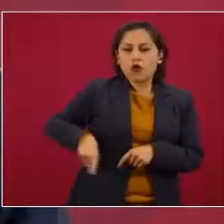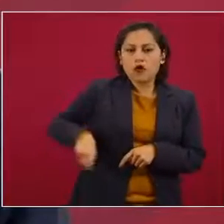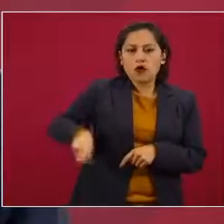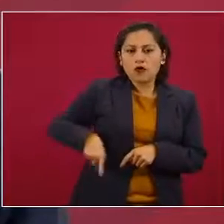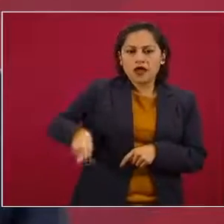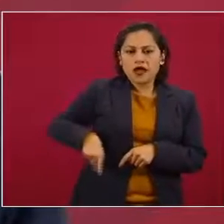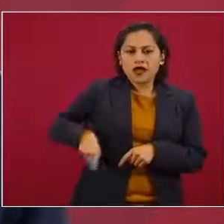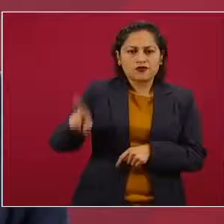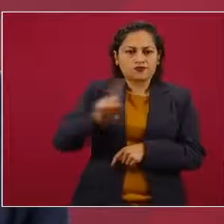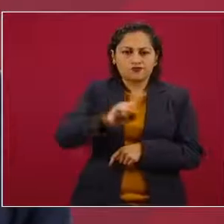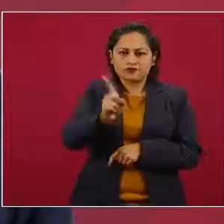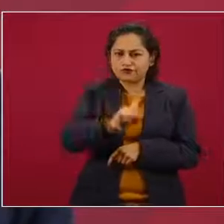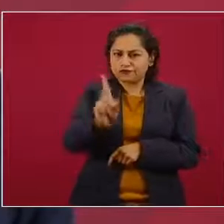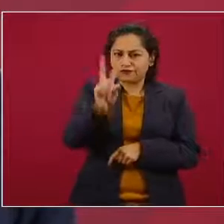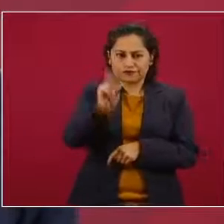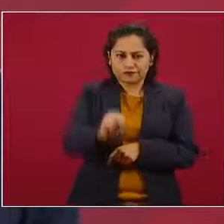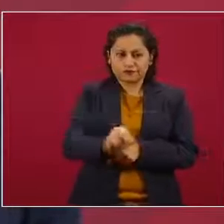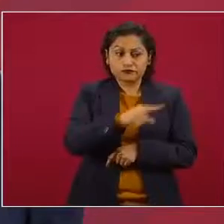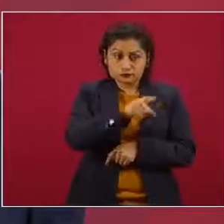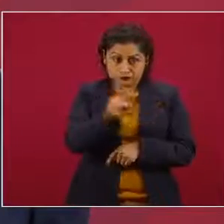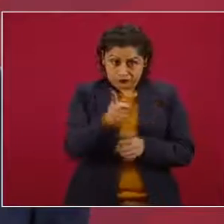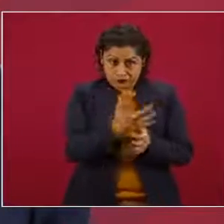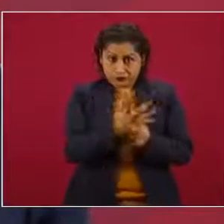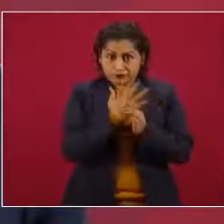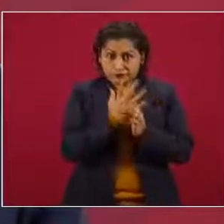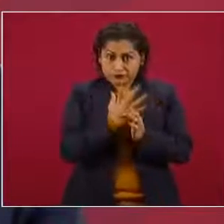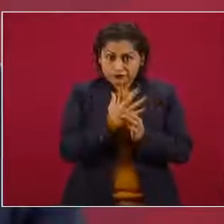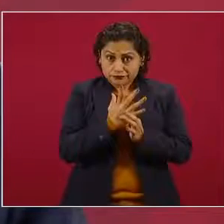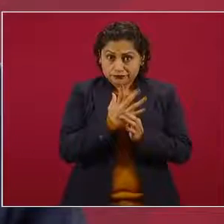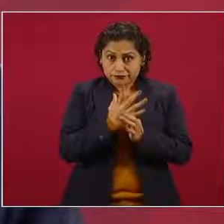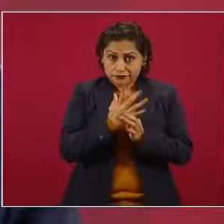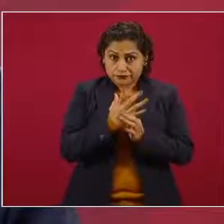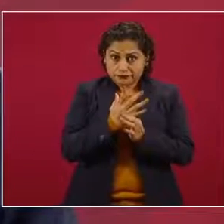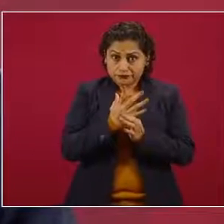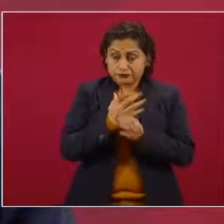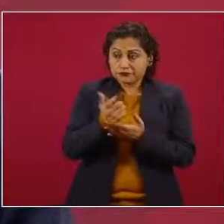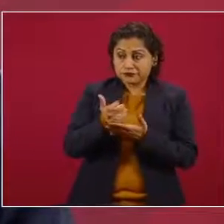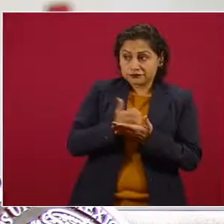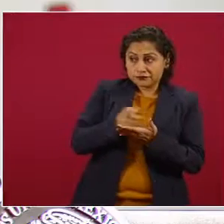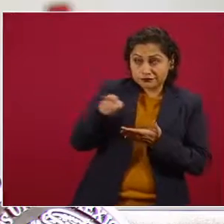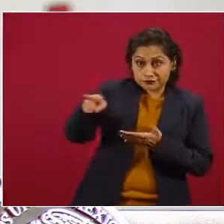así me decían, no nos vaya a mandar nada a través del gobierno.